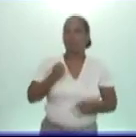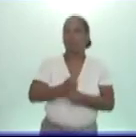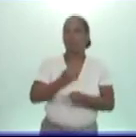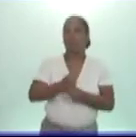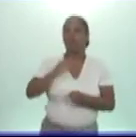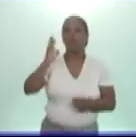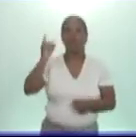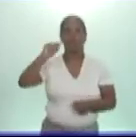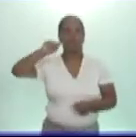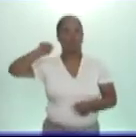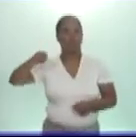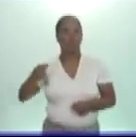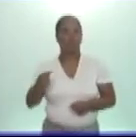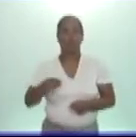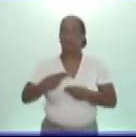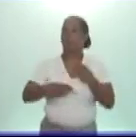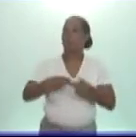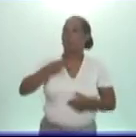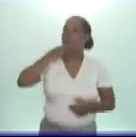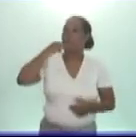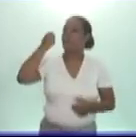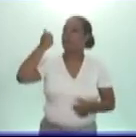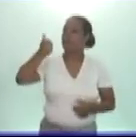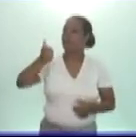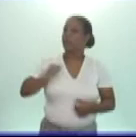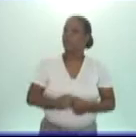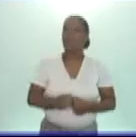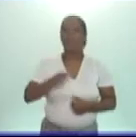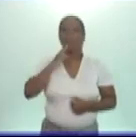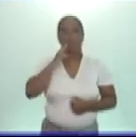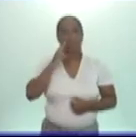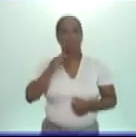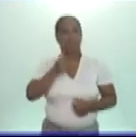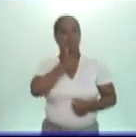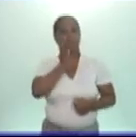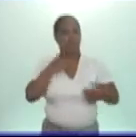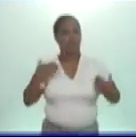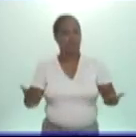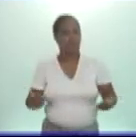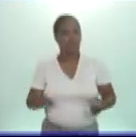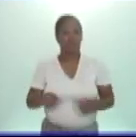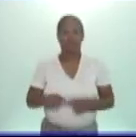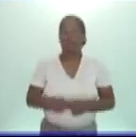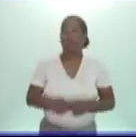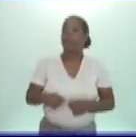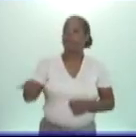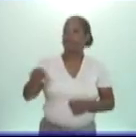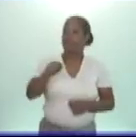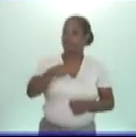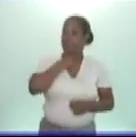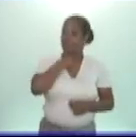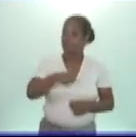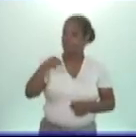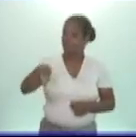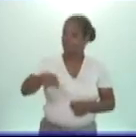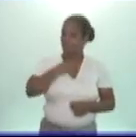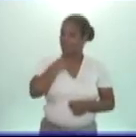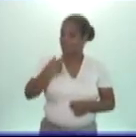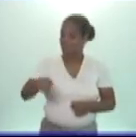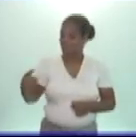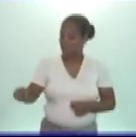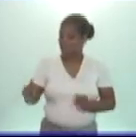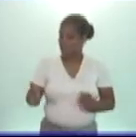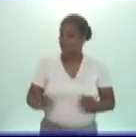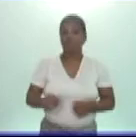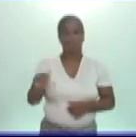saben hacer bien, porque les resulta cómodo y porque en casos como este resulta lo mismo trabajar con la expresión decimal que con